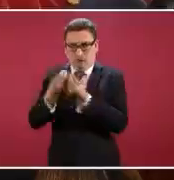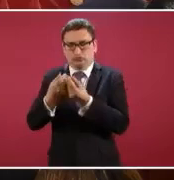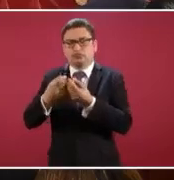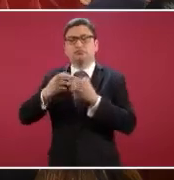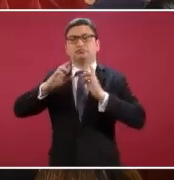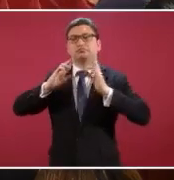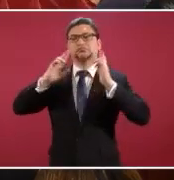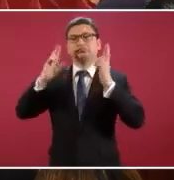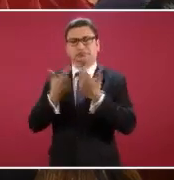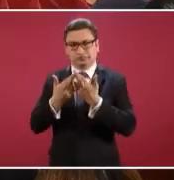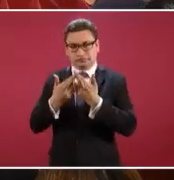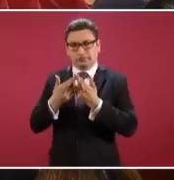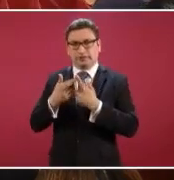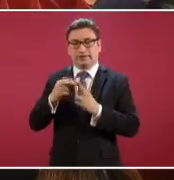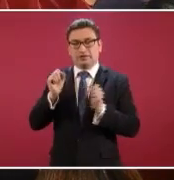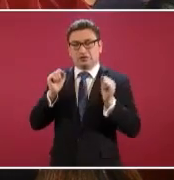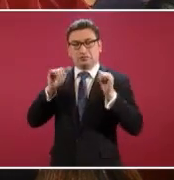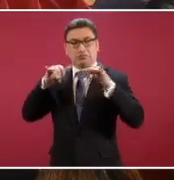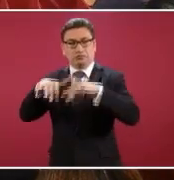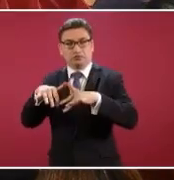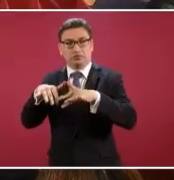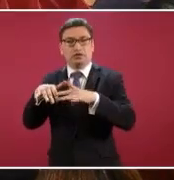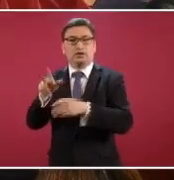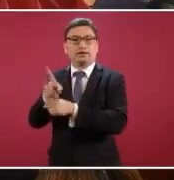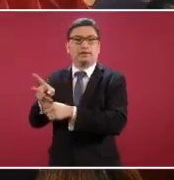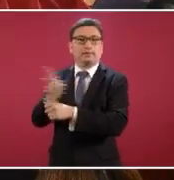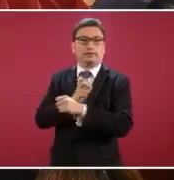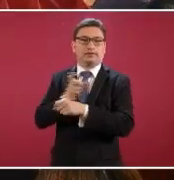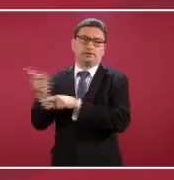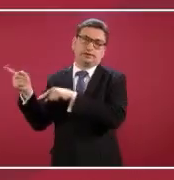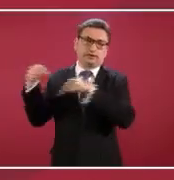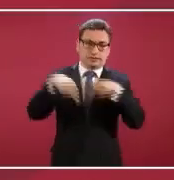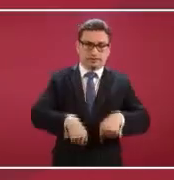y hemos invitado para que esta reunión sea en México.